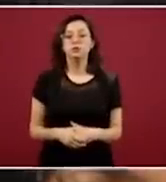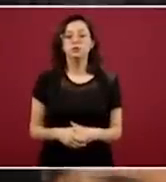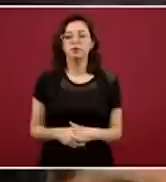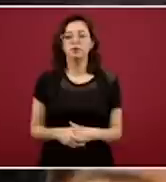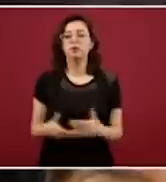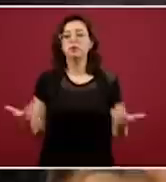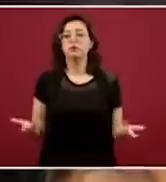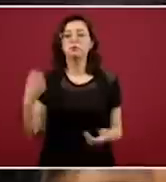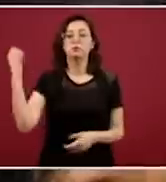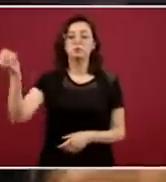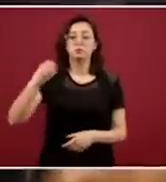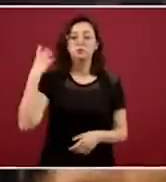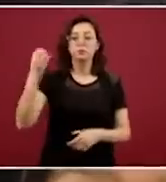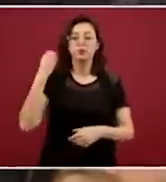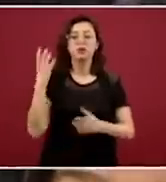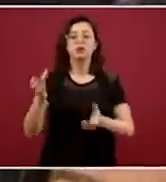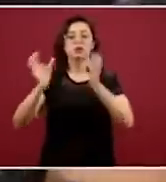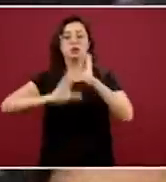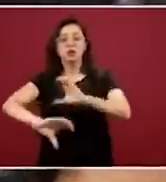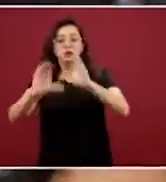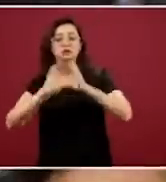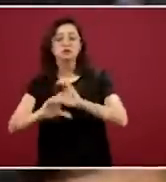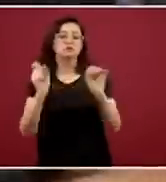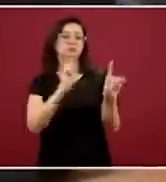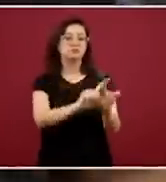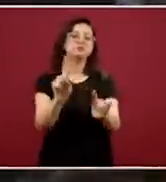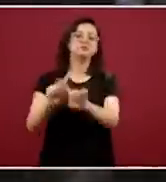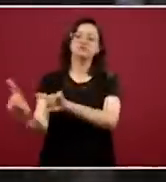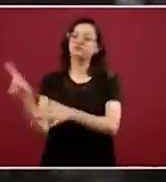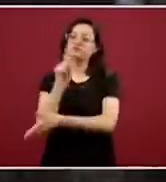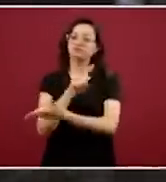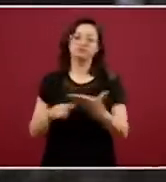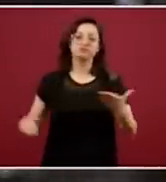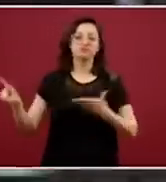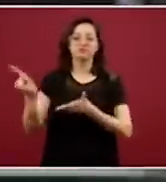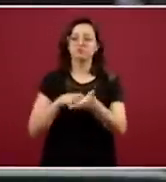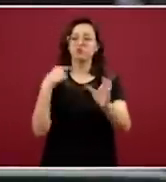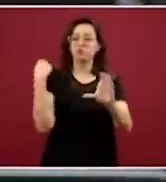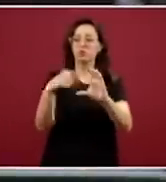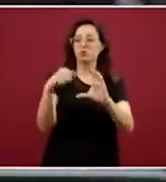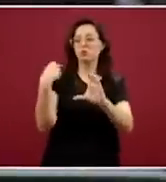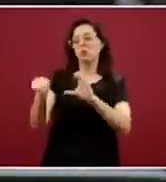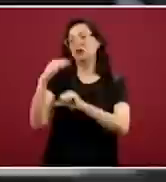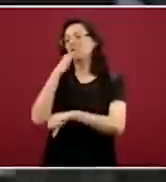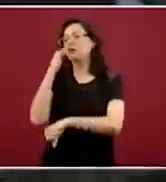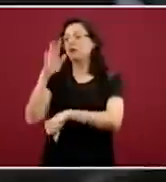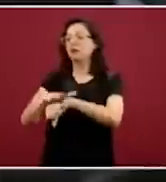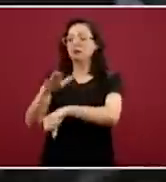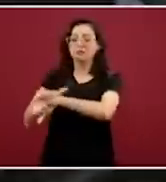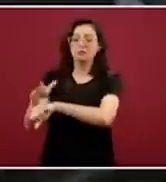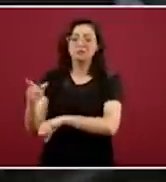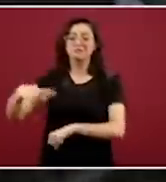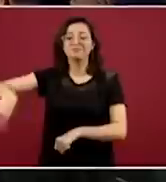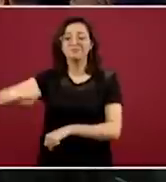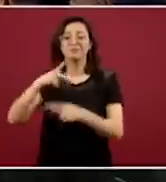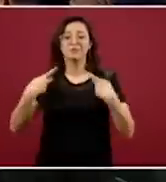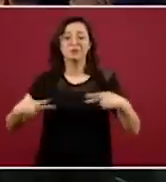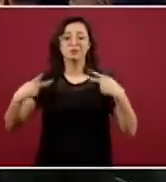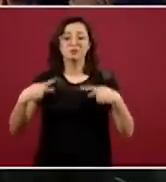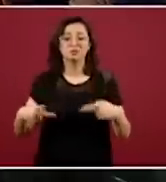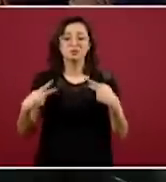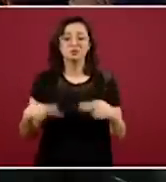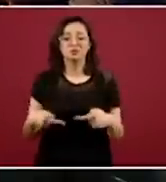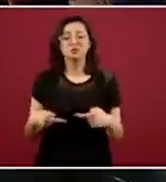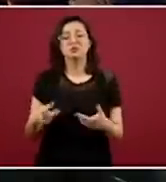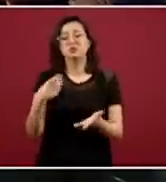algunos conciertos, incluso en redes sociales se ha dicho que ya se han enviado correos para avisar a quienes están en eventos